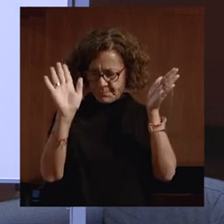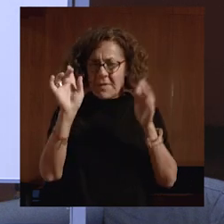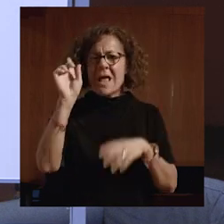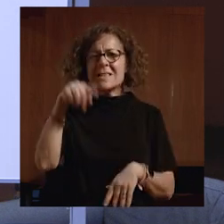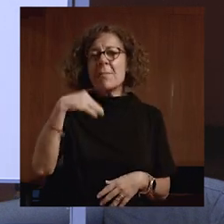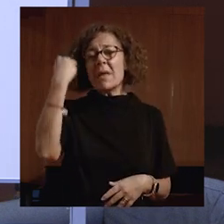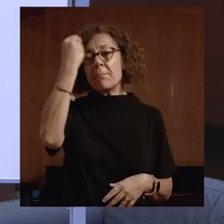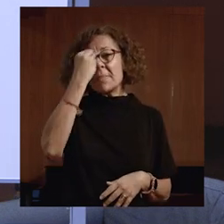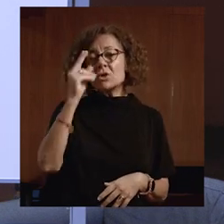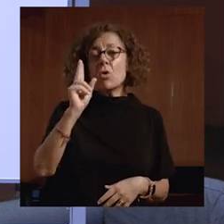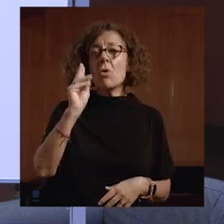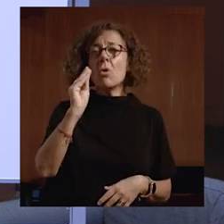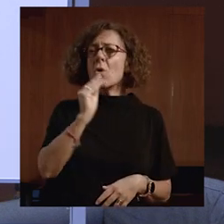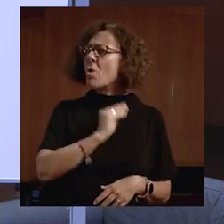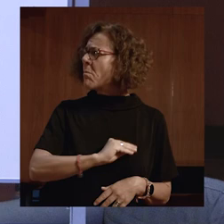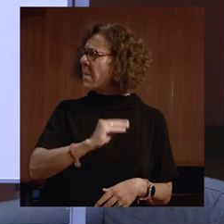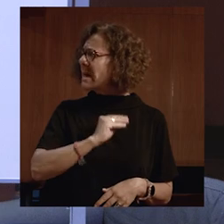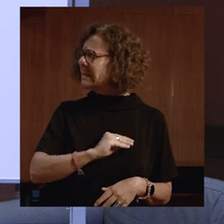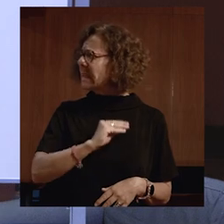bastante...